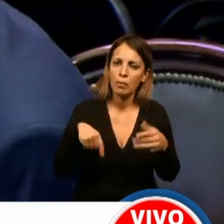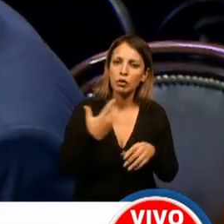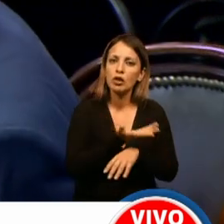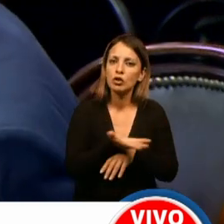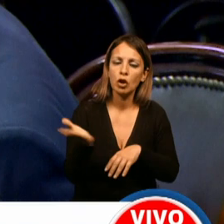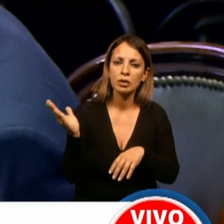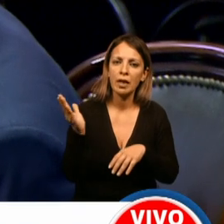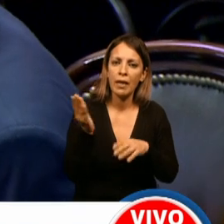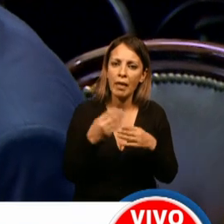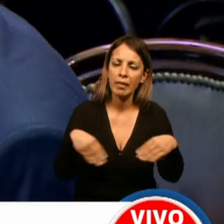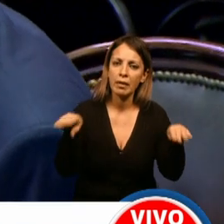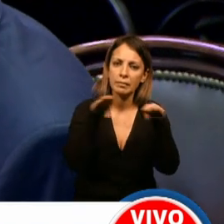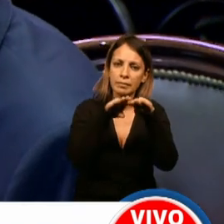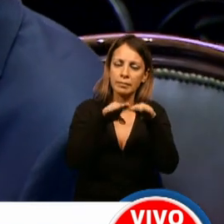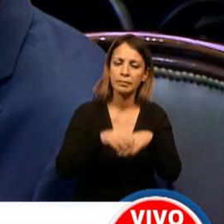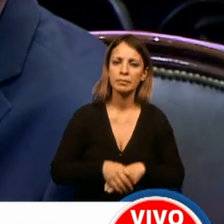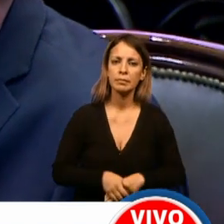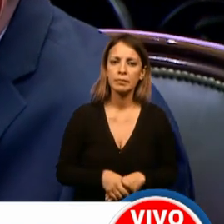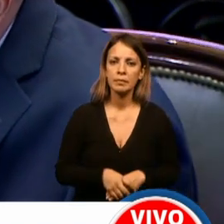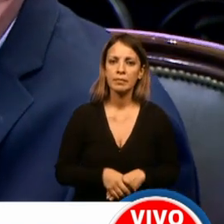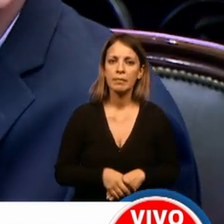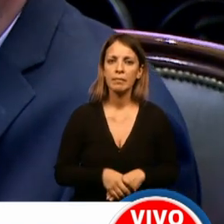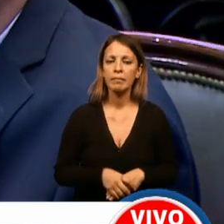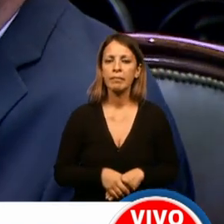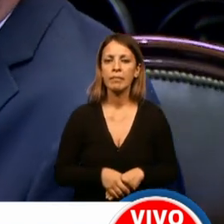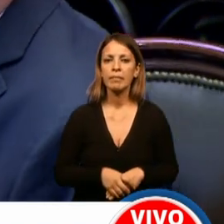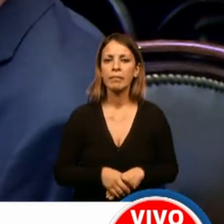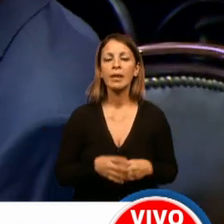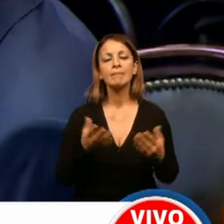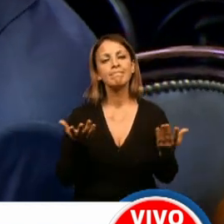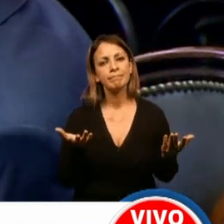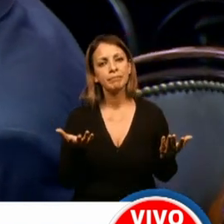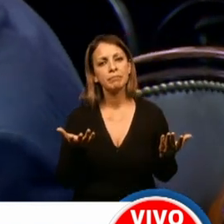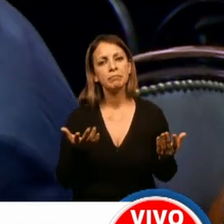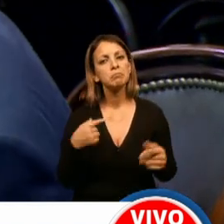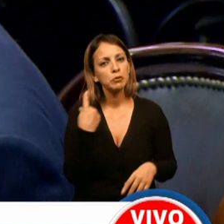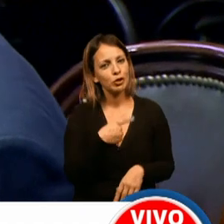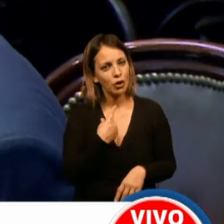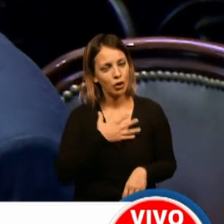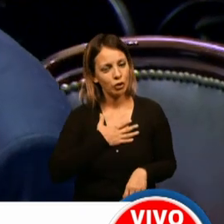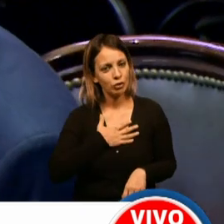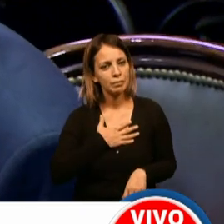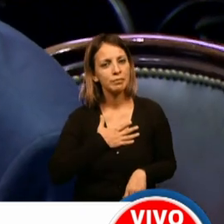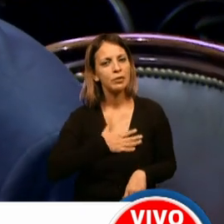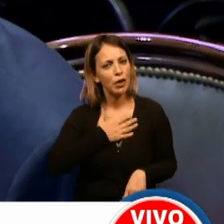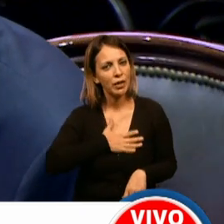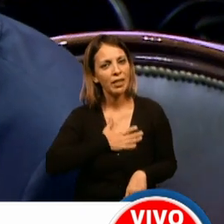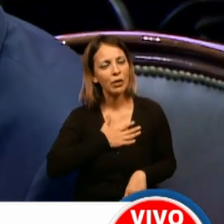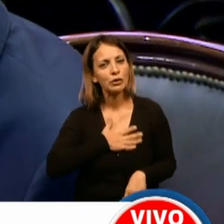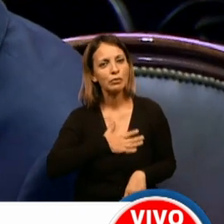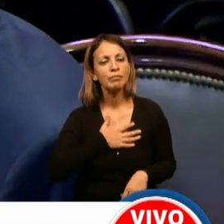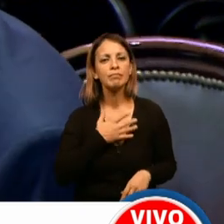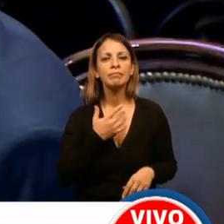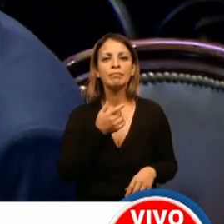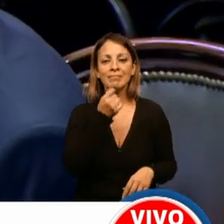sociedad igualitaria entonces celebramos la aprobación